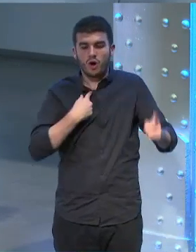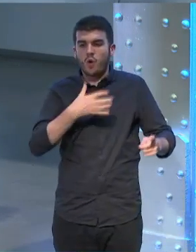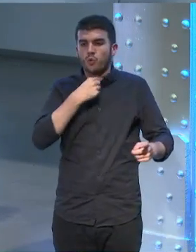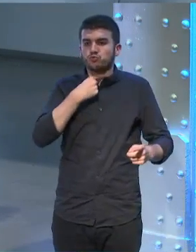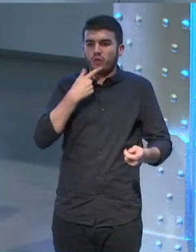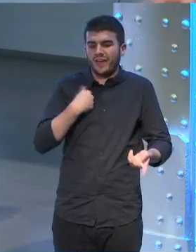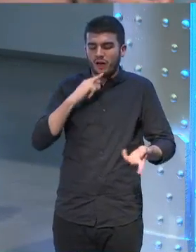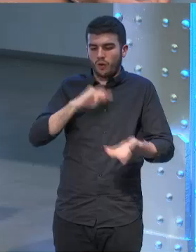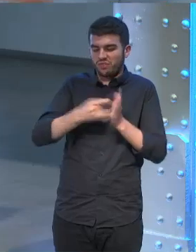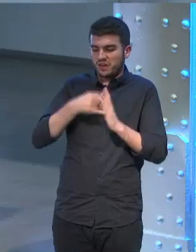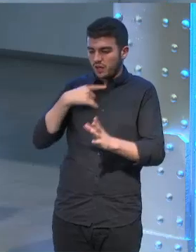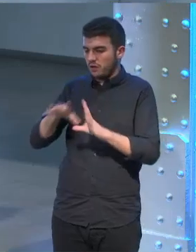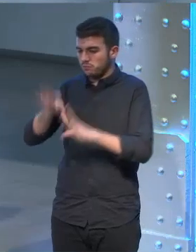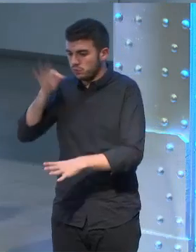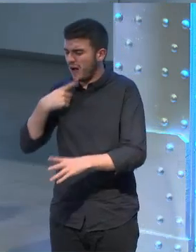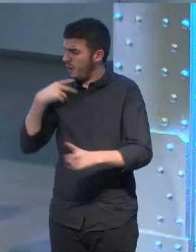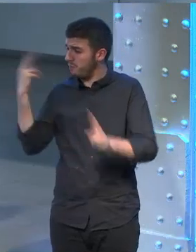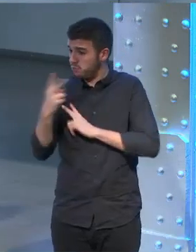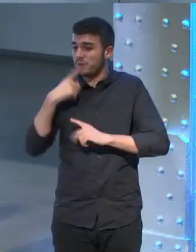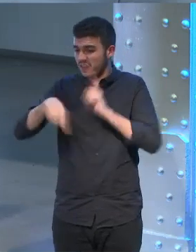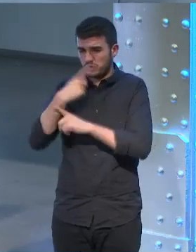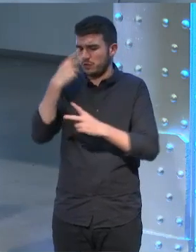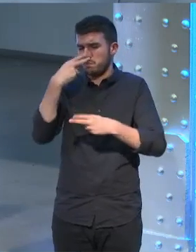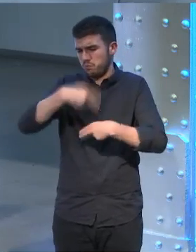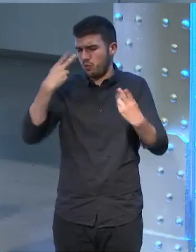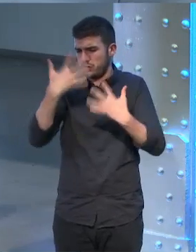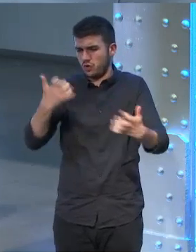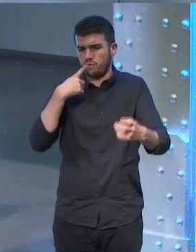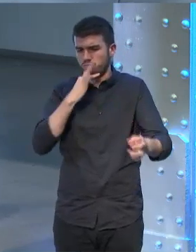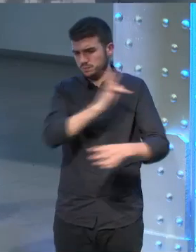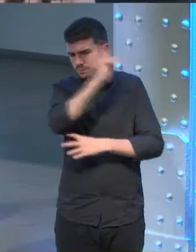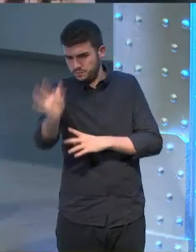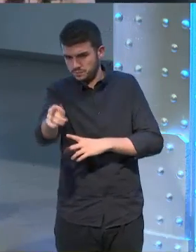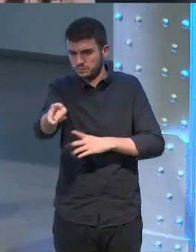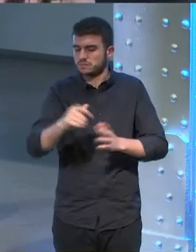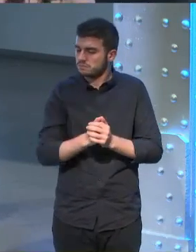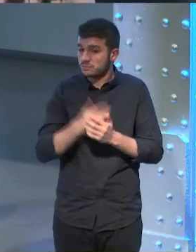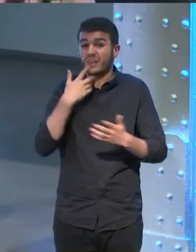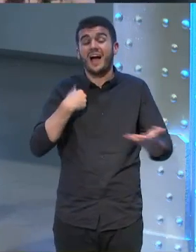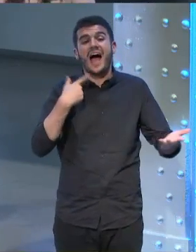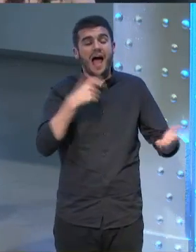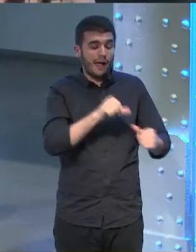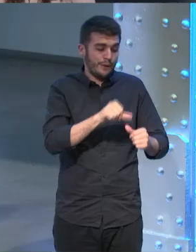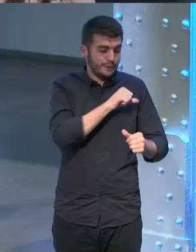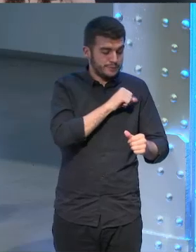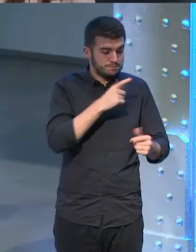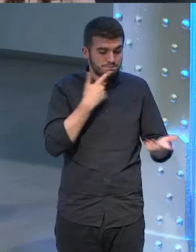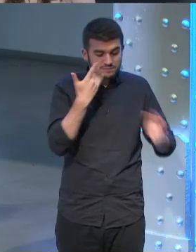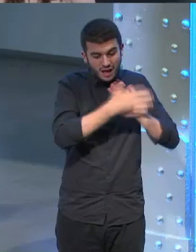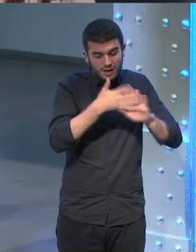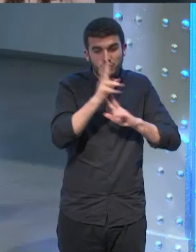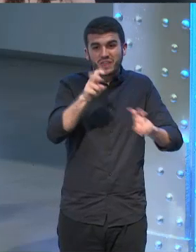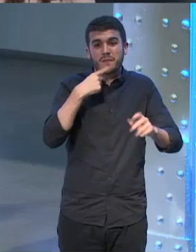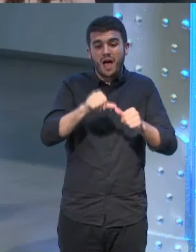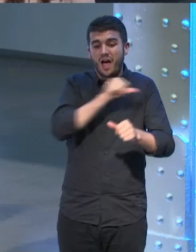carreras técnicas? Contestad a esto y daremos el primer turno al público. Bueno, yo creo que un poco pues ya lo estamos comentando, ¿no? Ya es en la época de la etapa de la